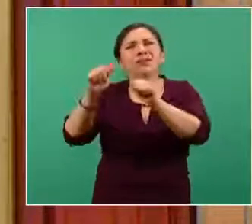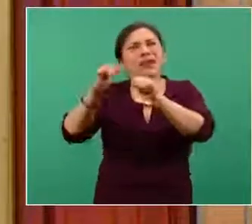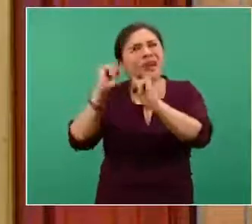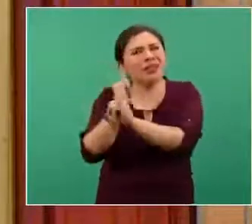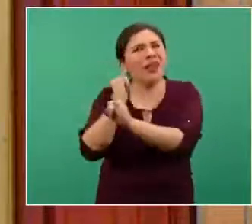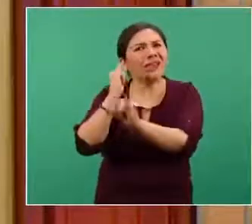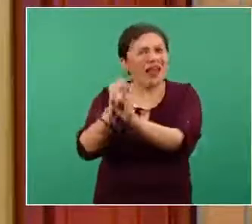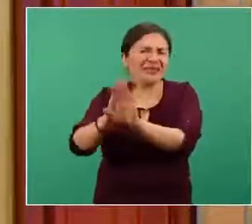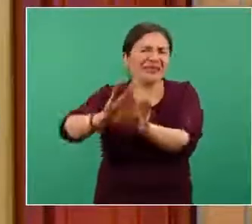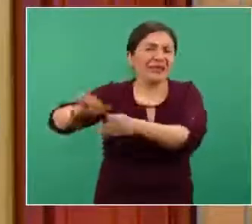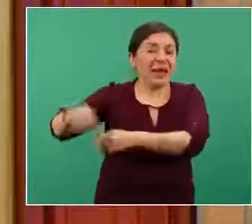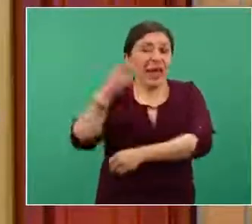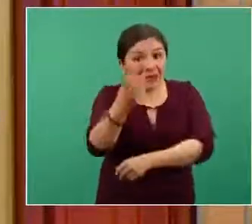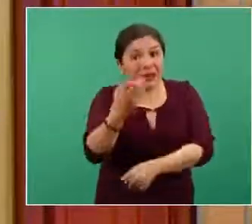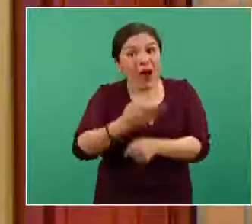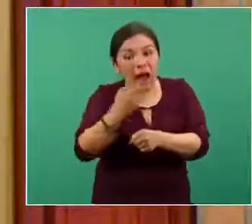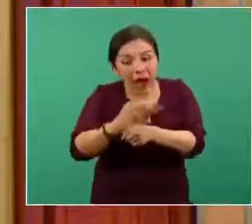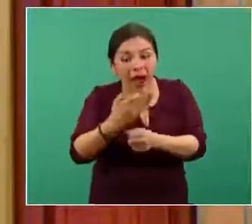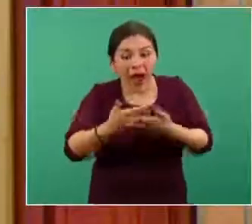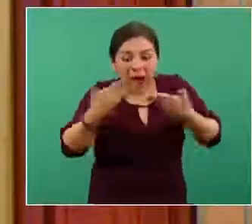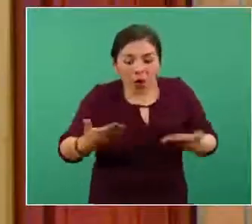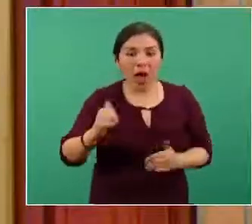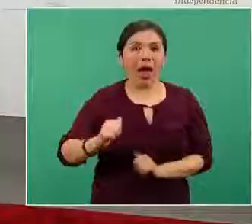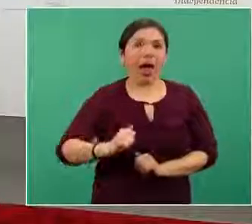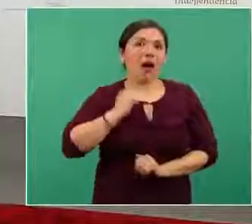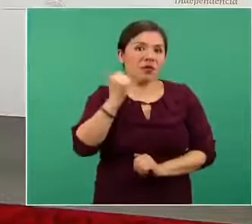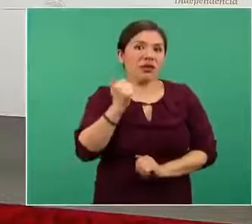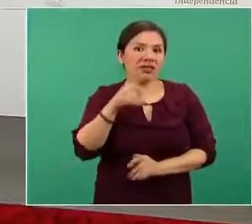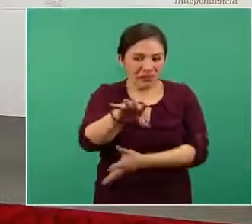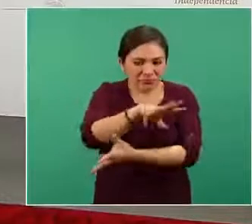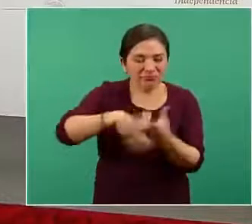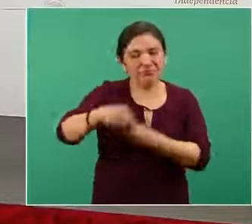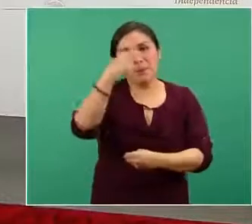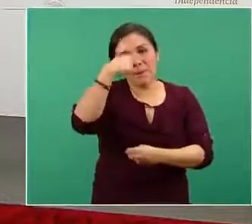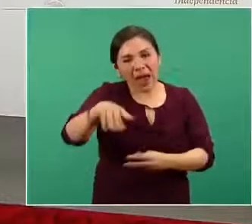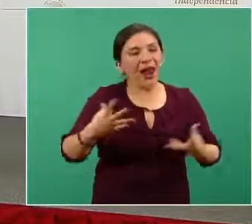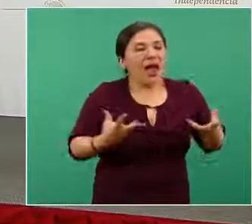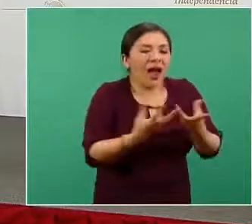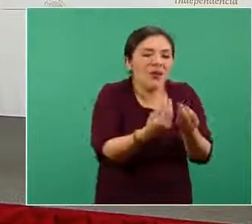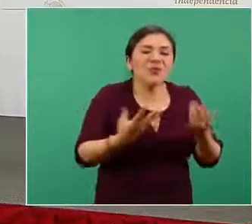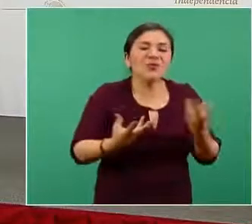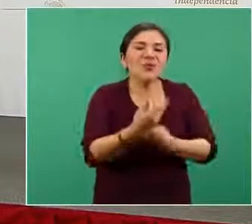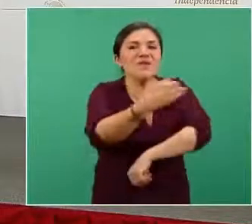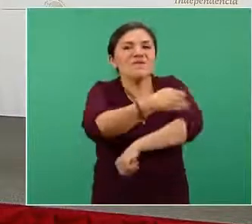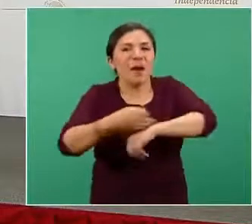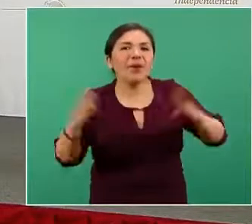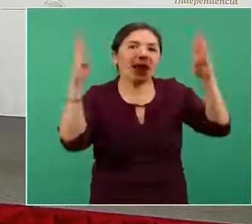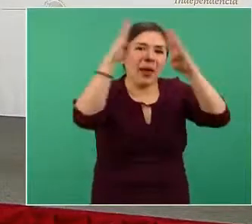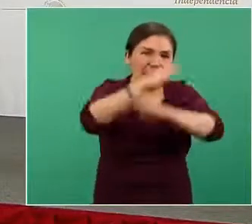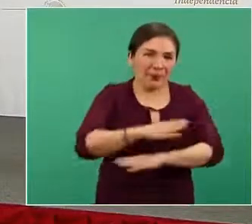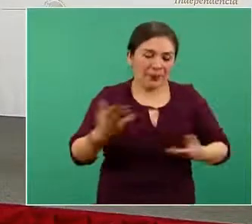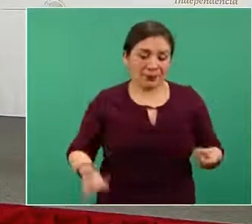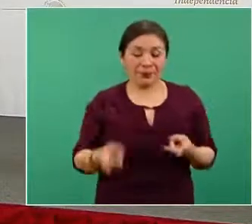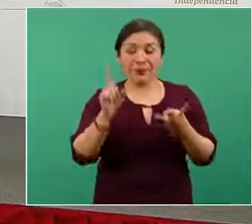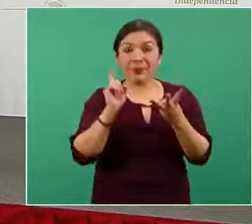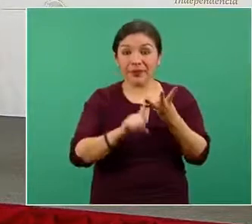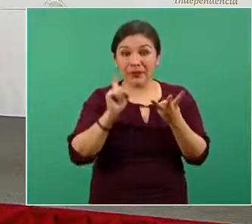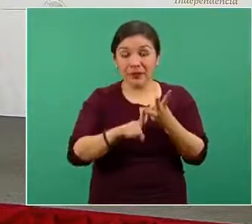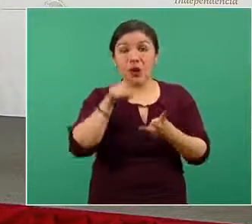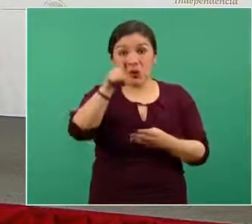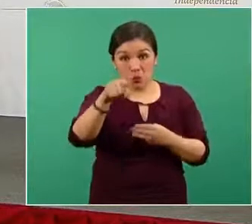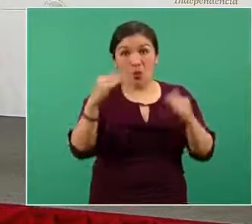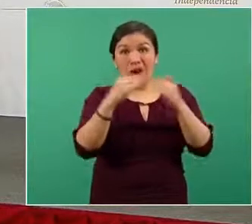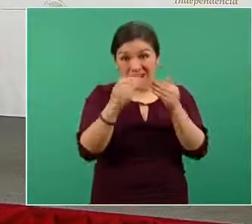virtuales, pero entonces aprovechemos usar ese tiempo obviamente para convivir en familia. El punto 3, si sales de